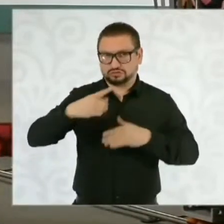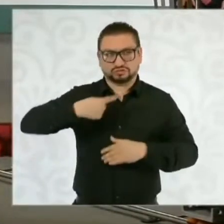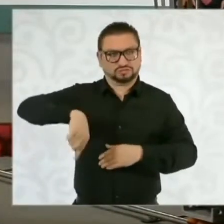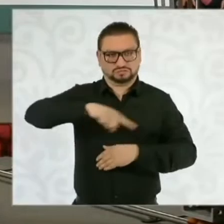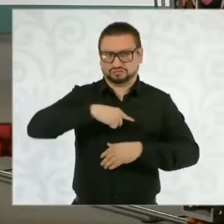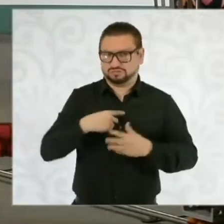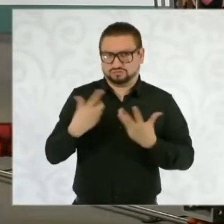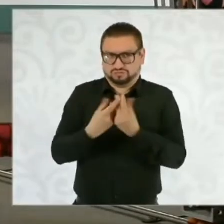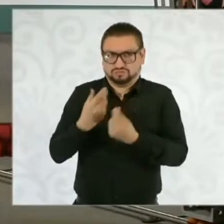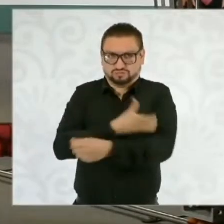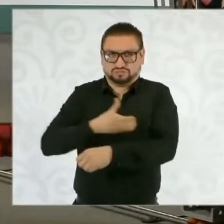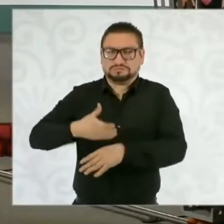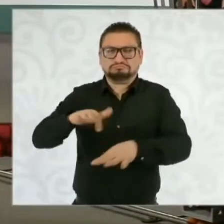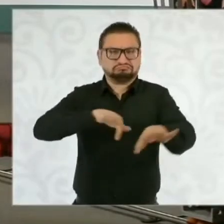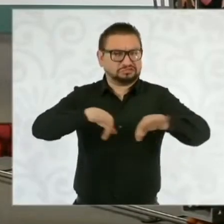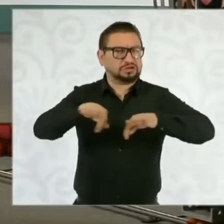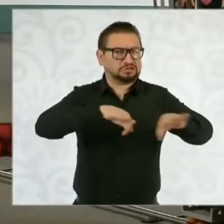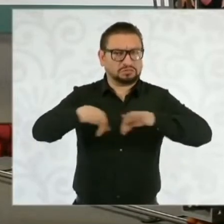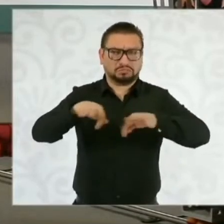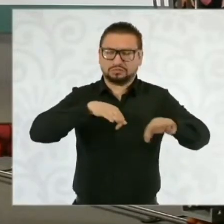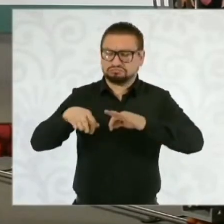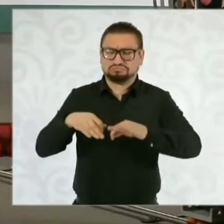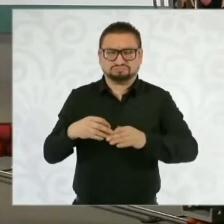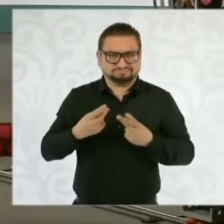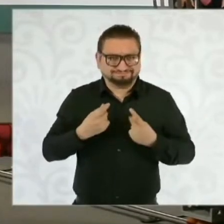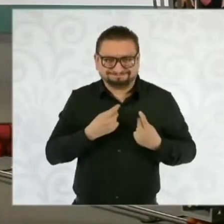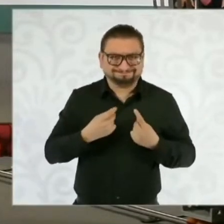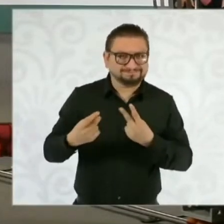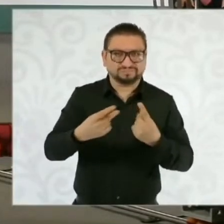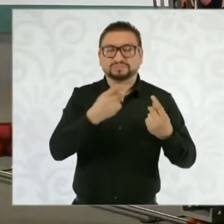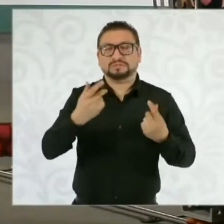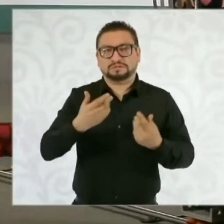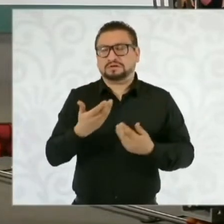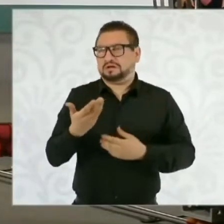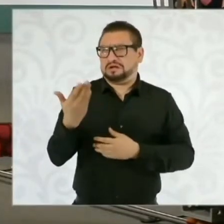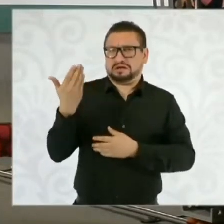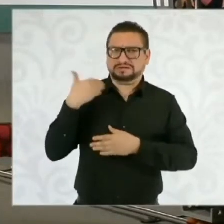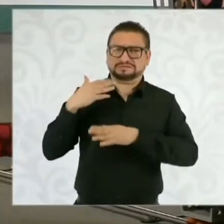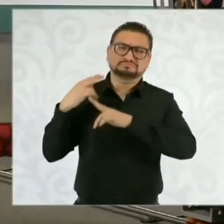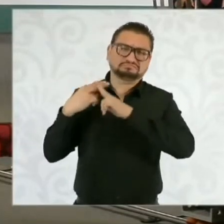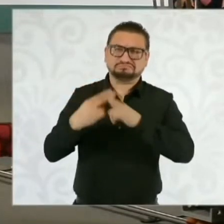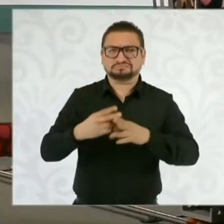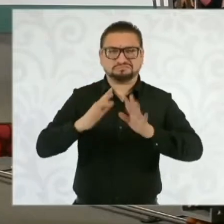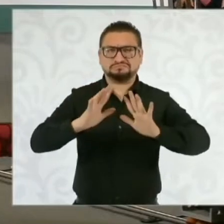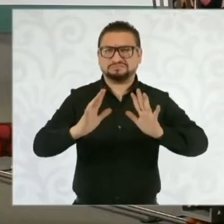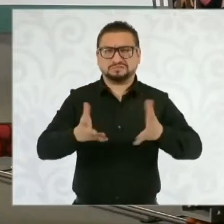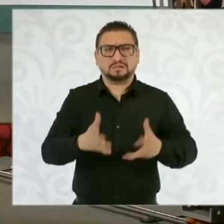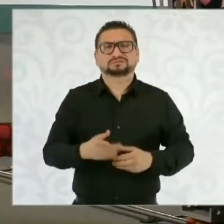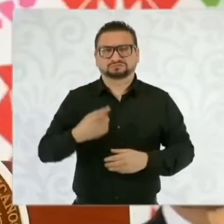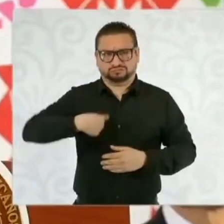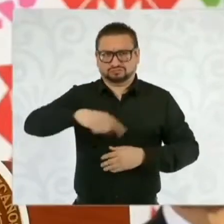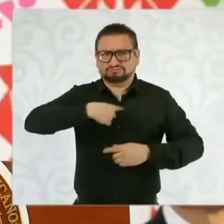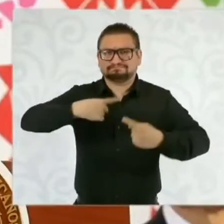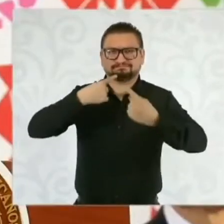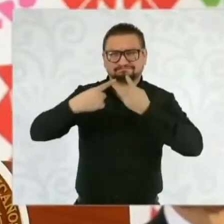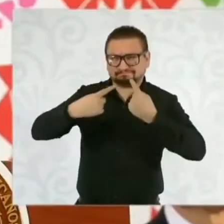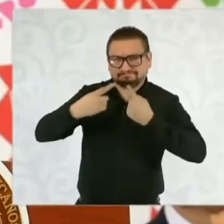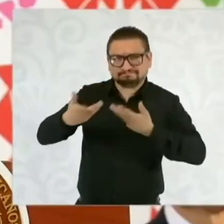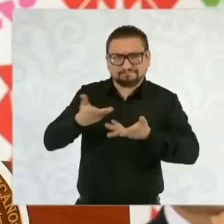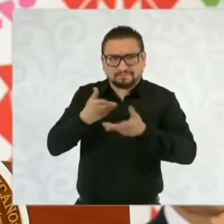estado trabajando de manera muy ardua después de varias jornadas de